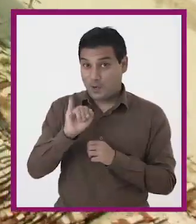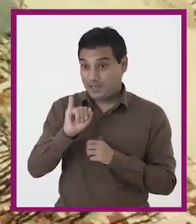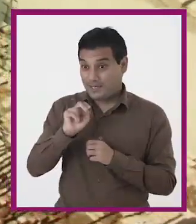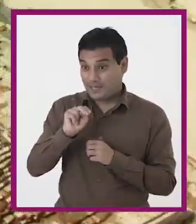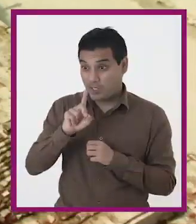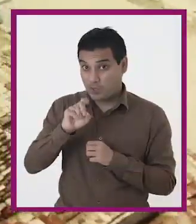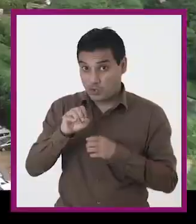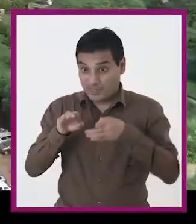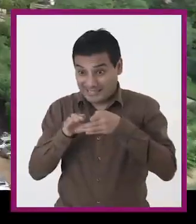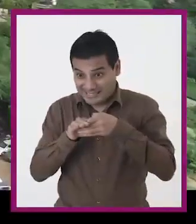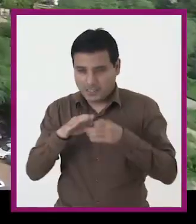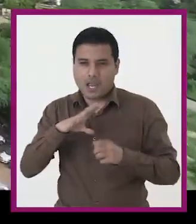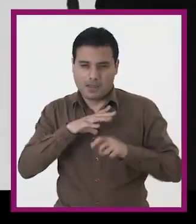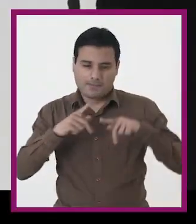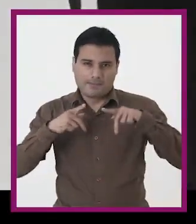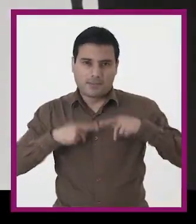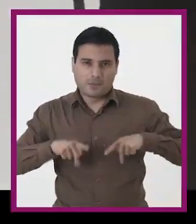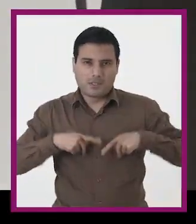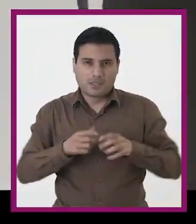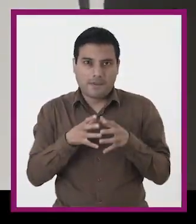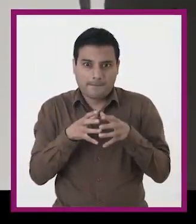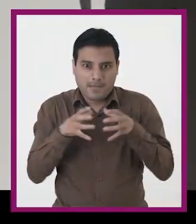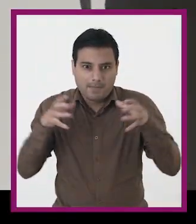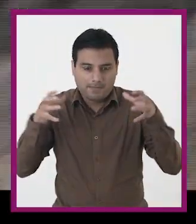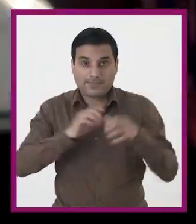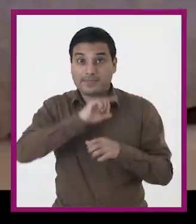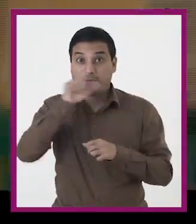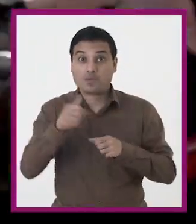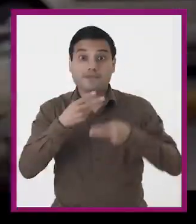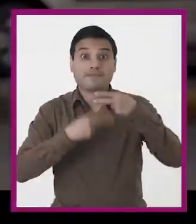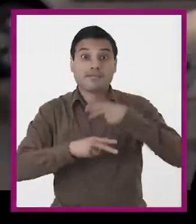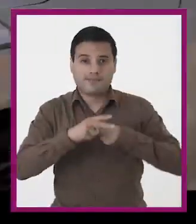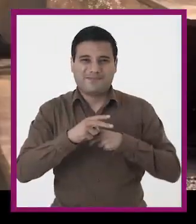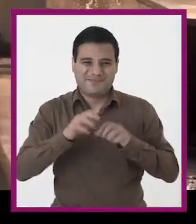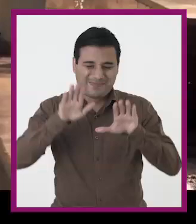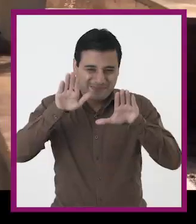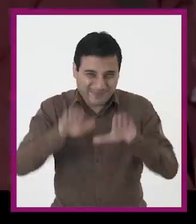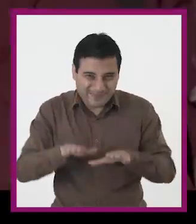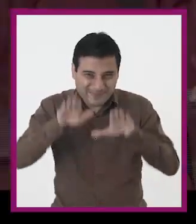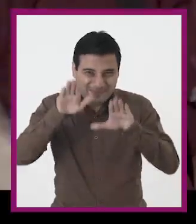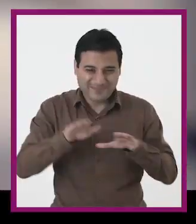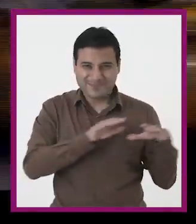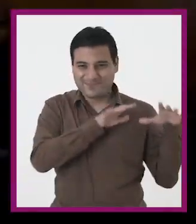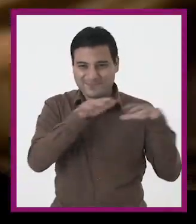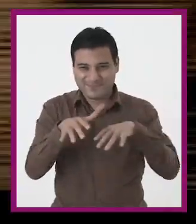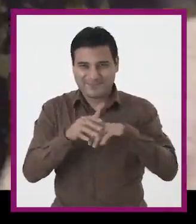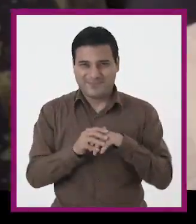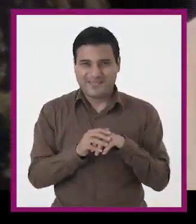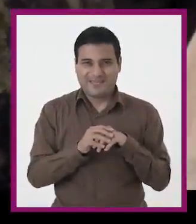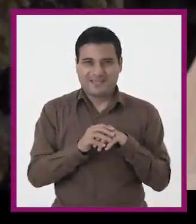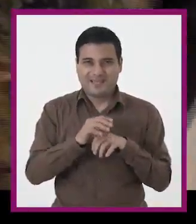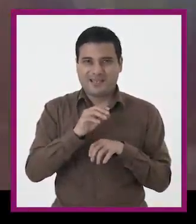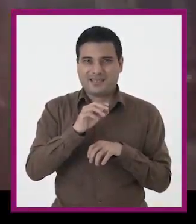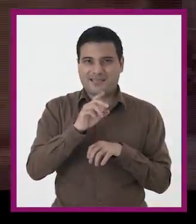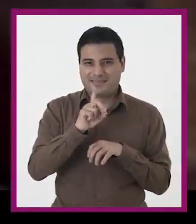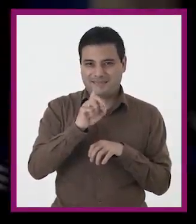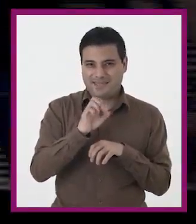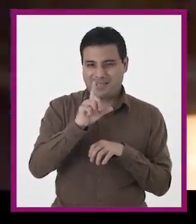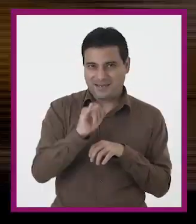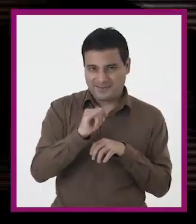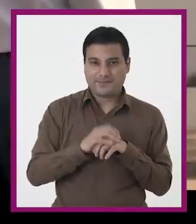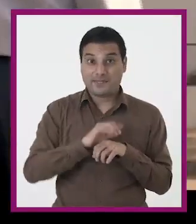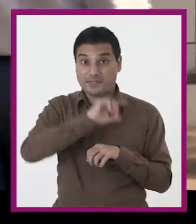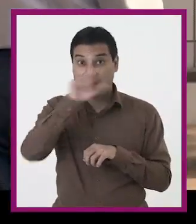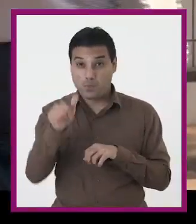el noroeste, pasando por la majestuosa presencia musulmana en el sultanato de Delhi y el imperio mongol,